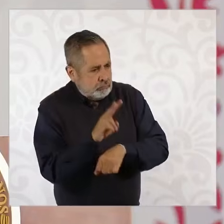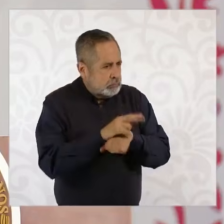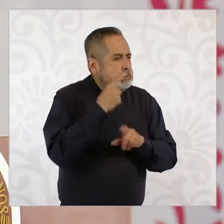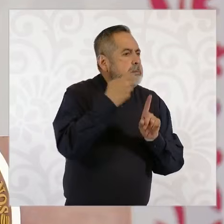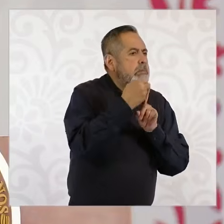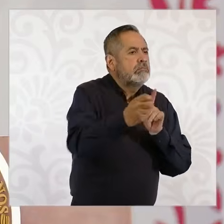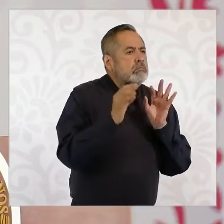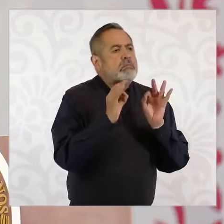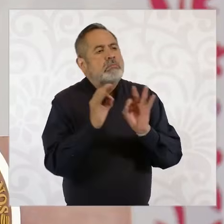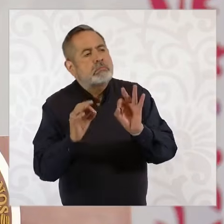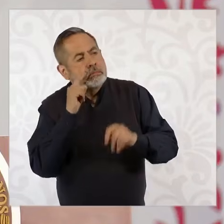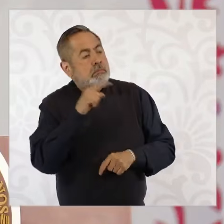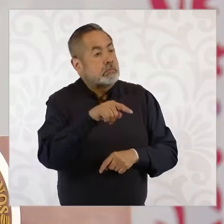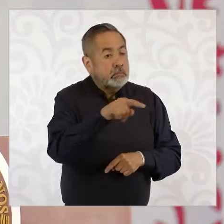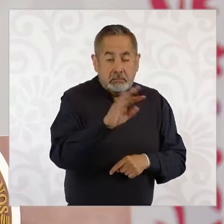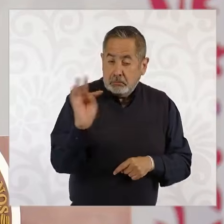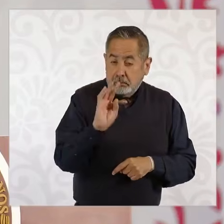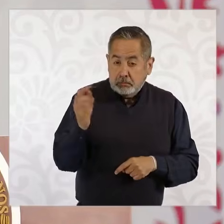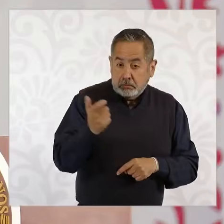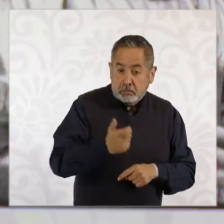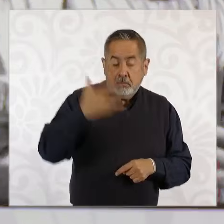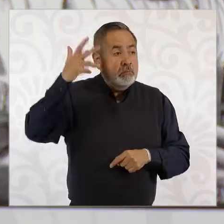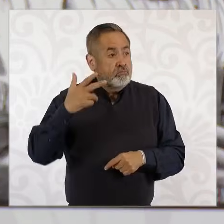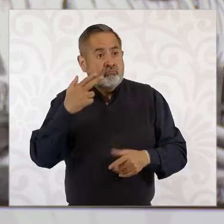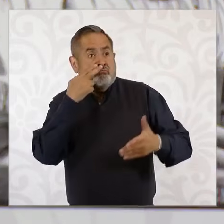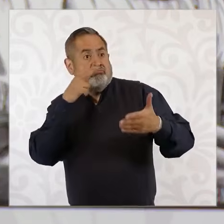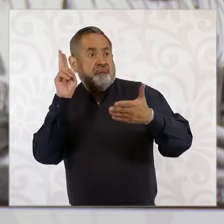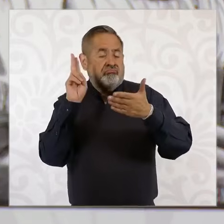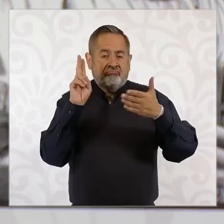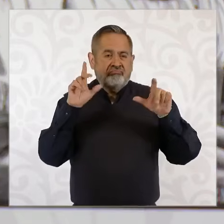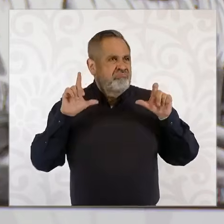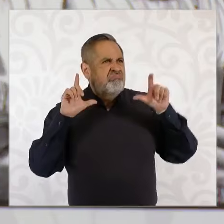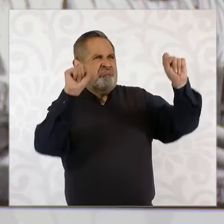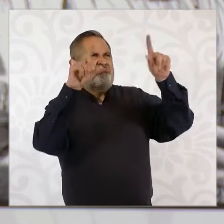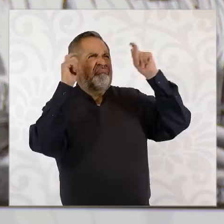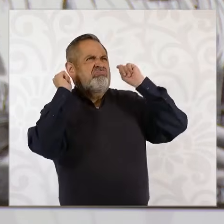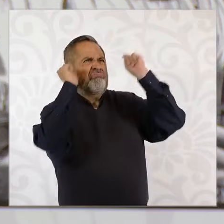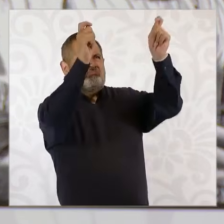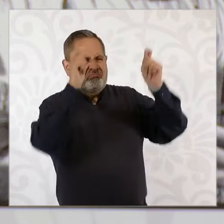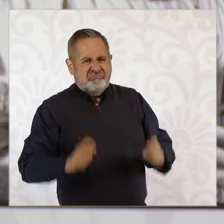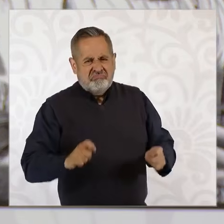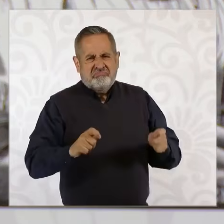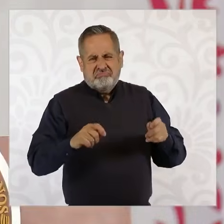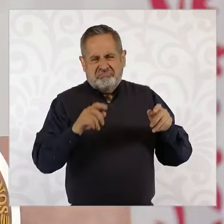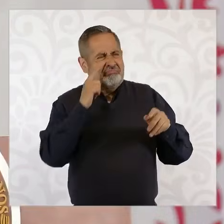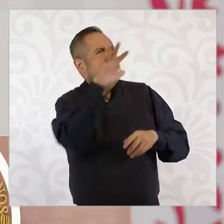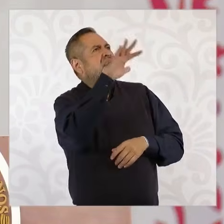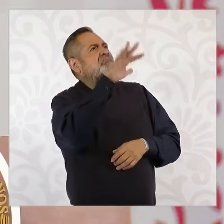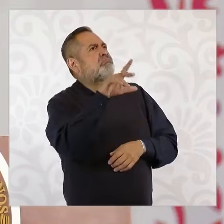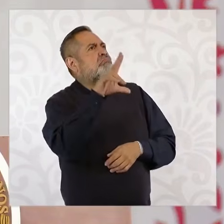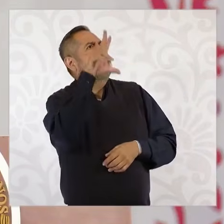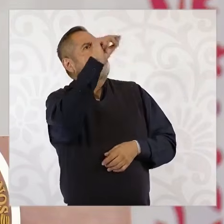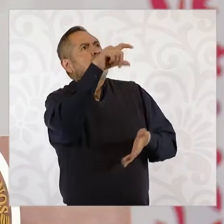operen adecuadamente, si hay precios muy altos se va a poner una manta muy grande, una lona, que diga no